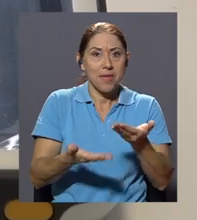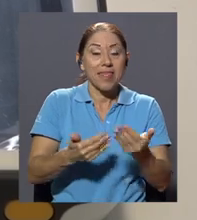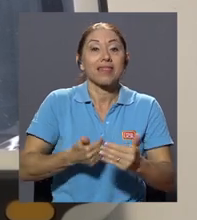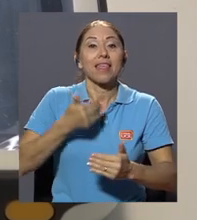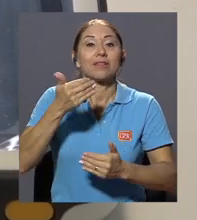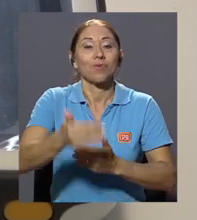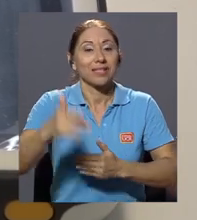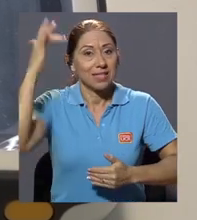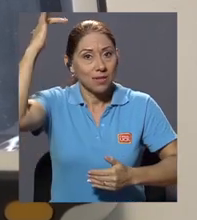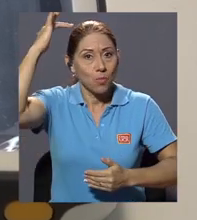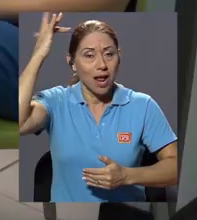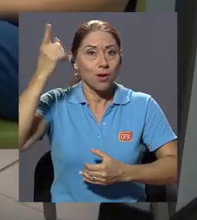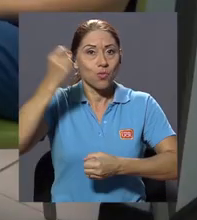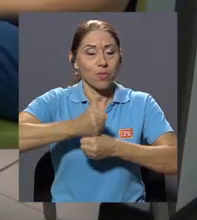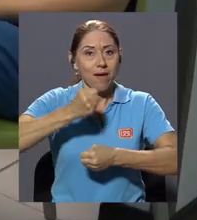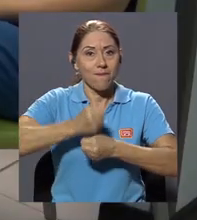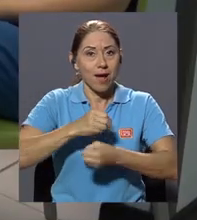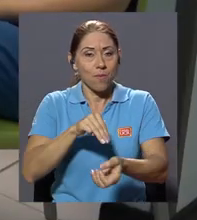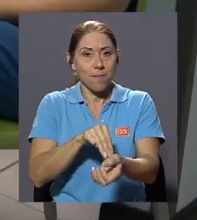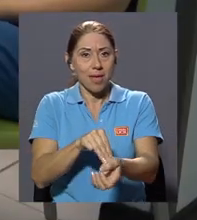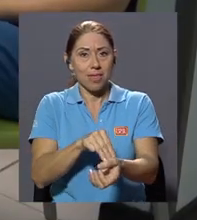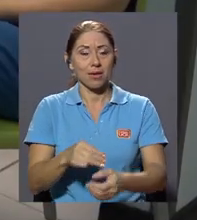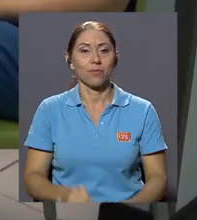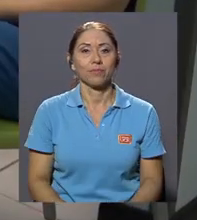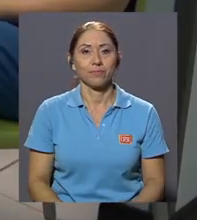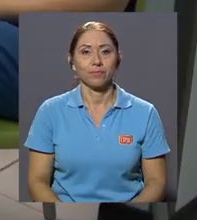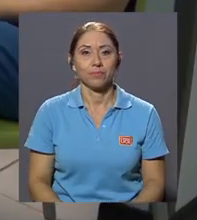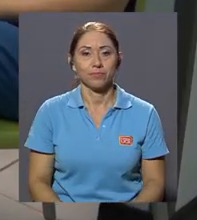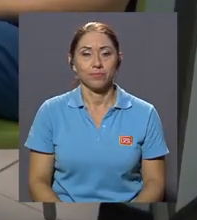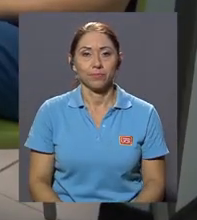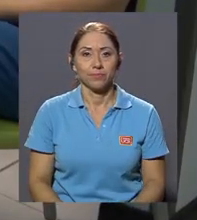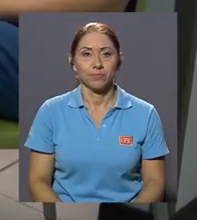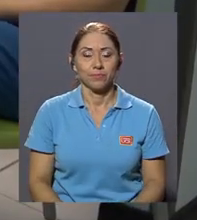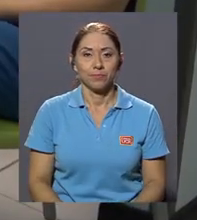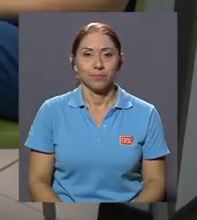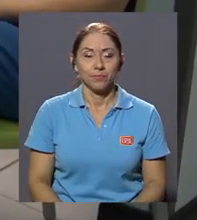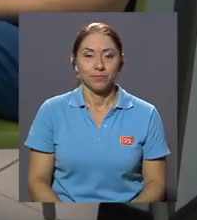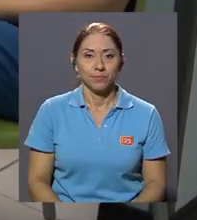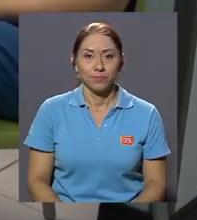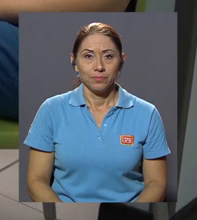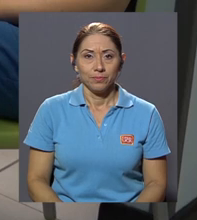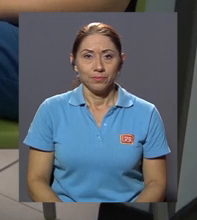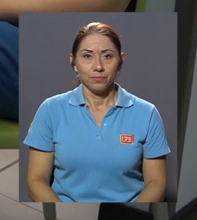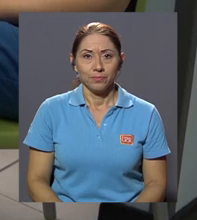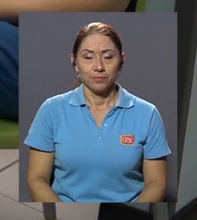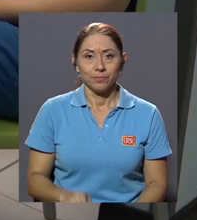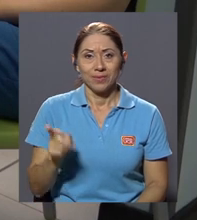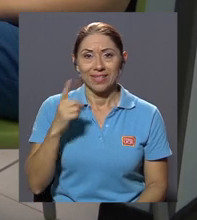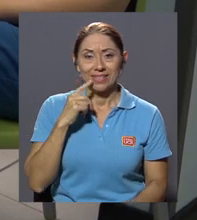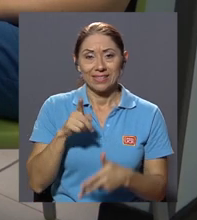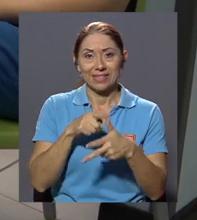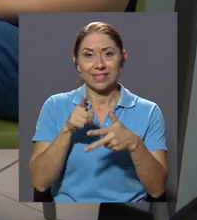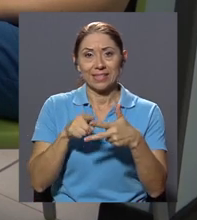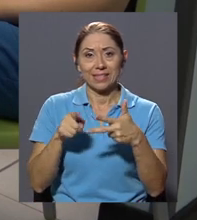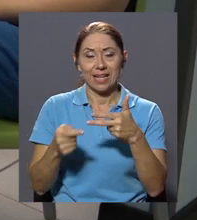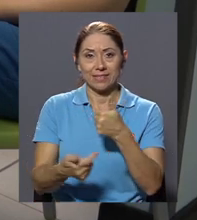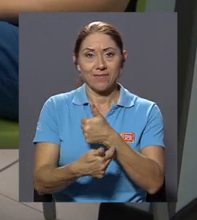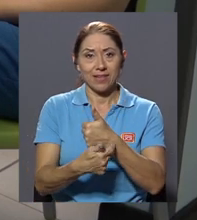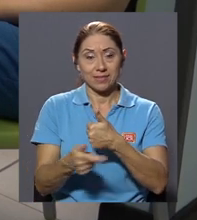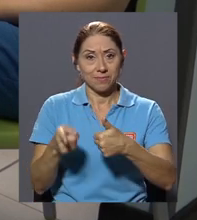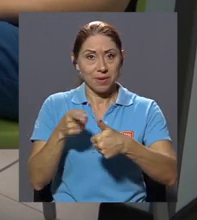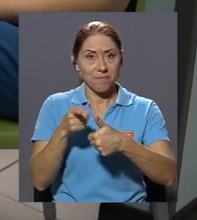un procedimiento. Y como ustedes saben, la vamos a estructurar en tres fases. En la primera fase vamos a hacer